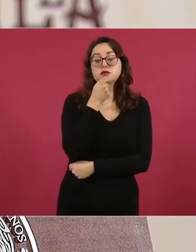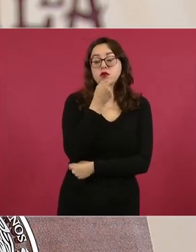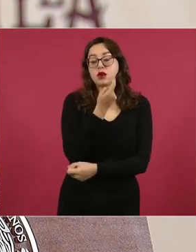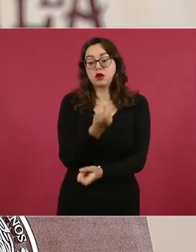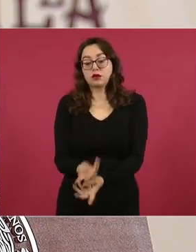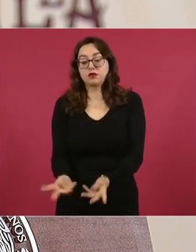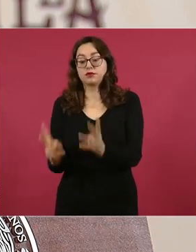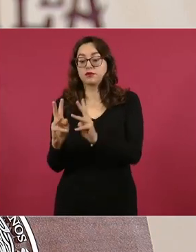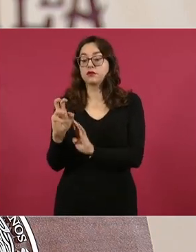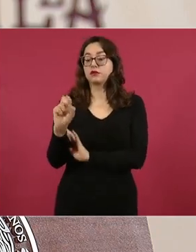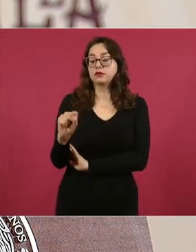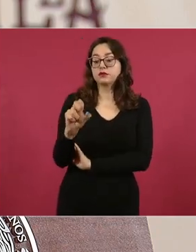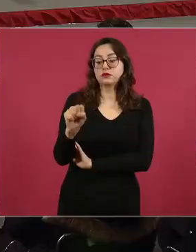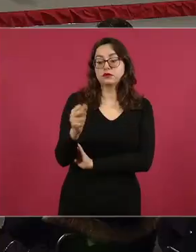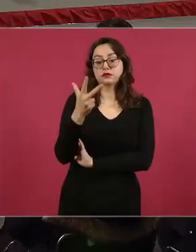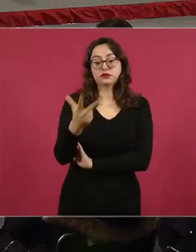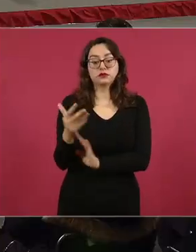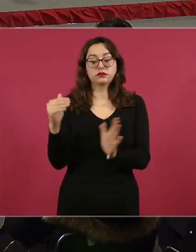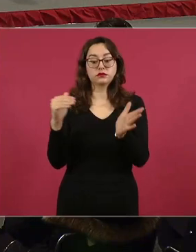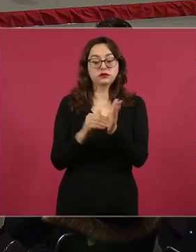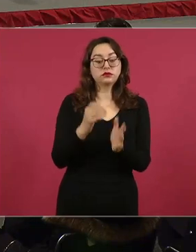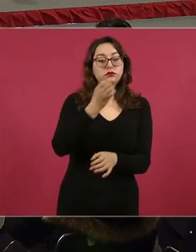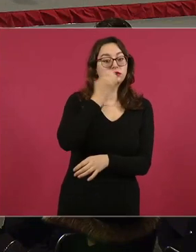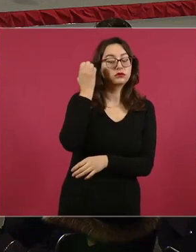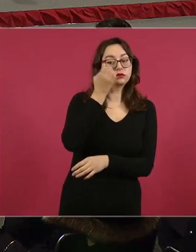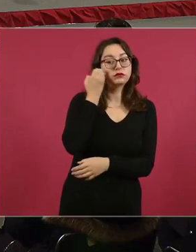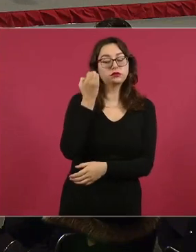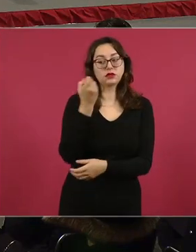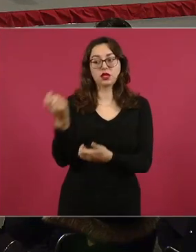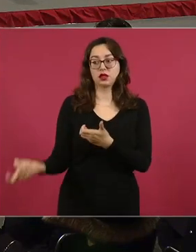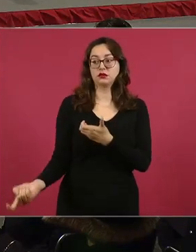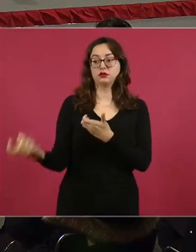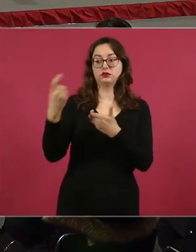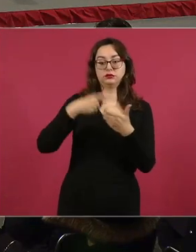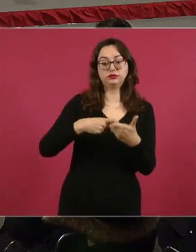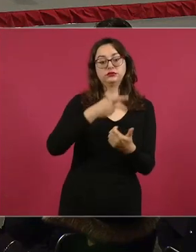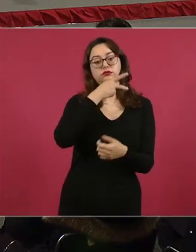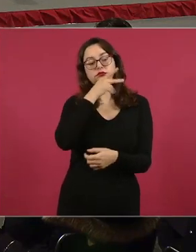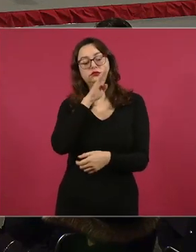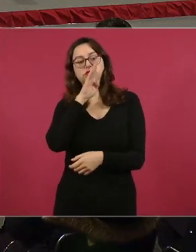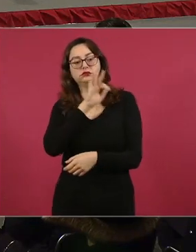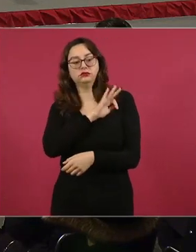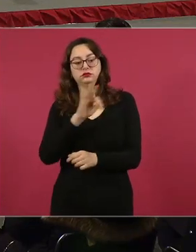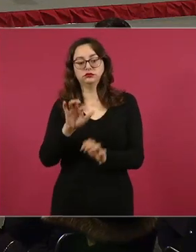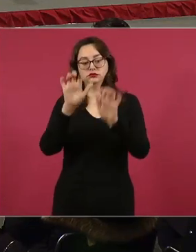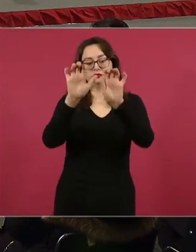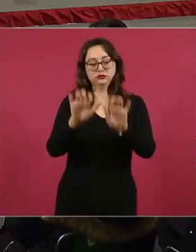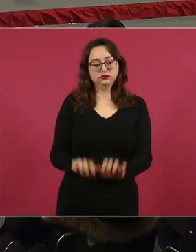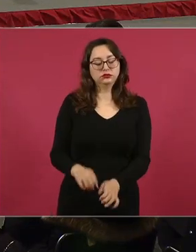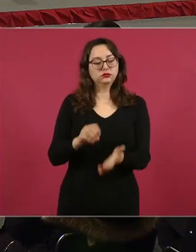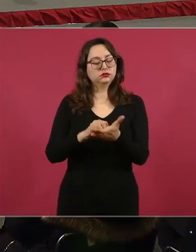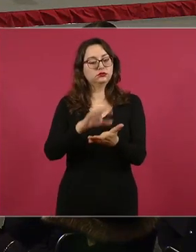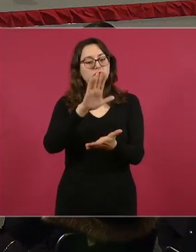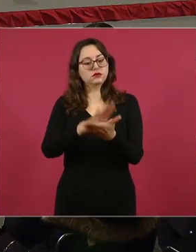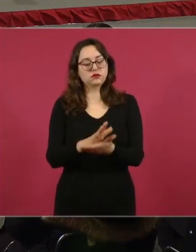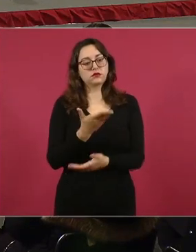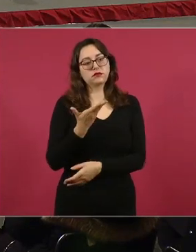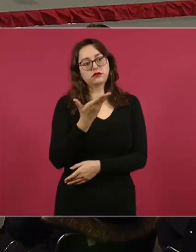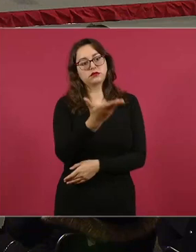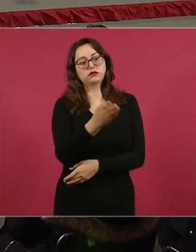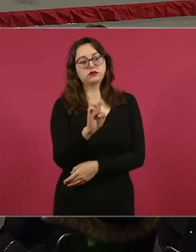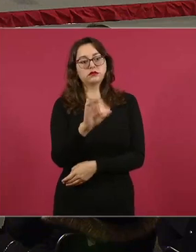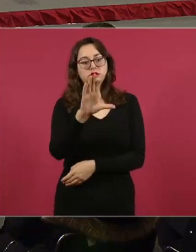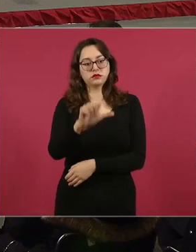nuevas 68 mil escuelas, sus madres o padres puedan hacer la solicitud por internet. Para el